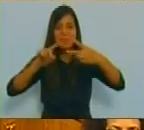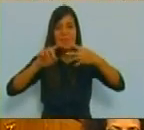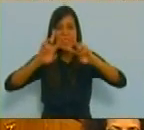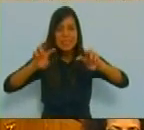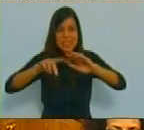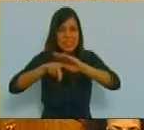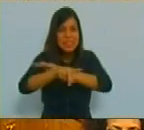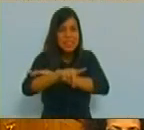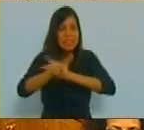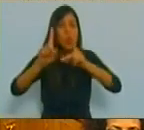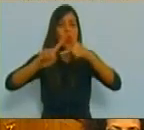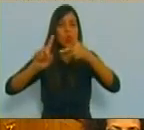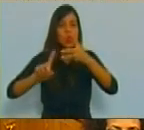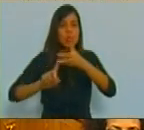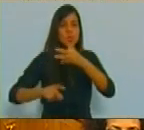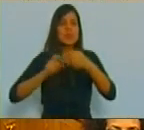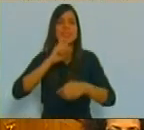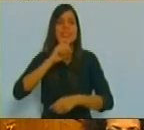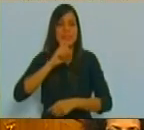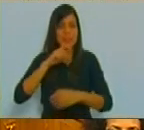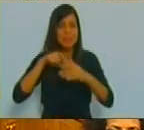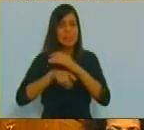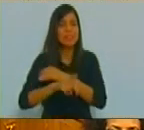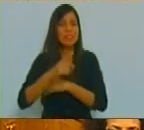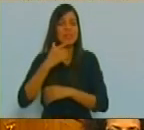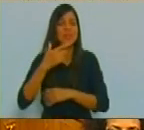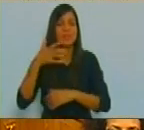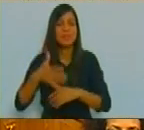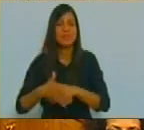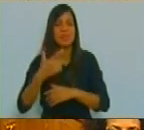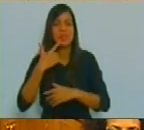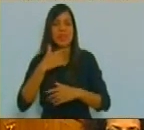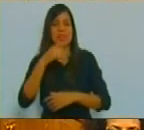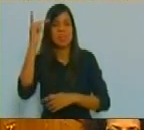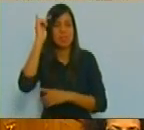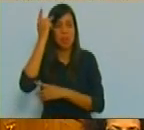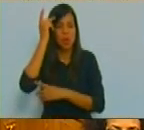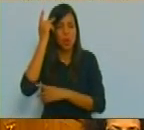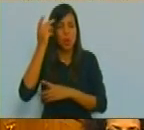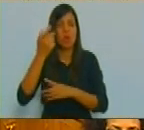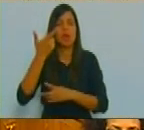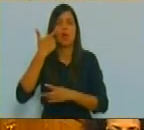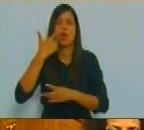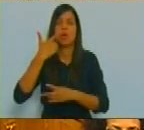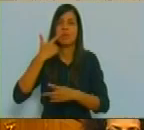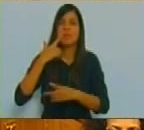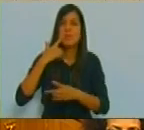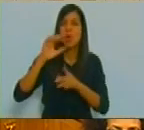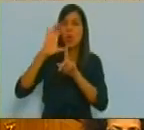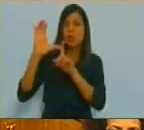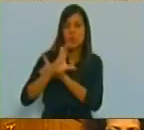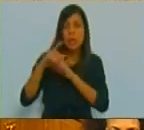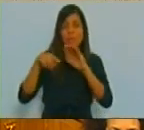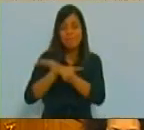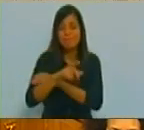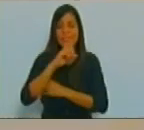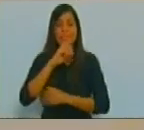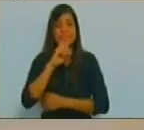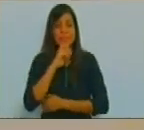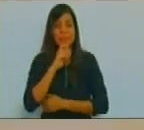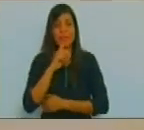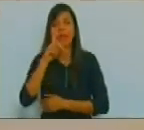económico histórico psicológico cultural de esa visión además de esta